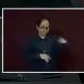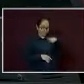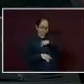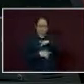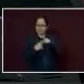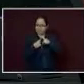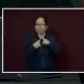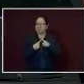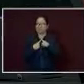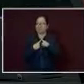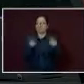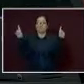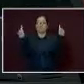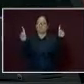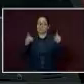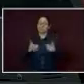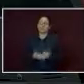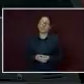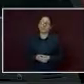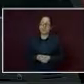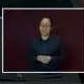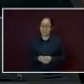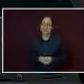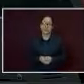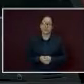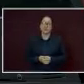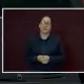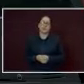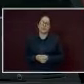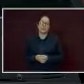diferentes. Y en